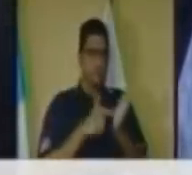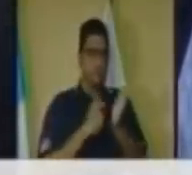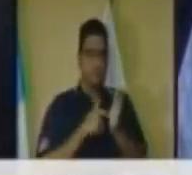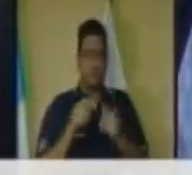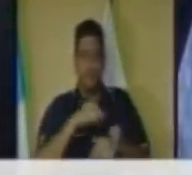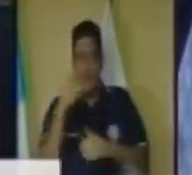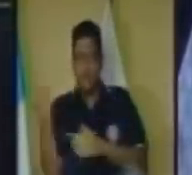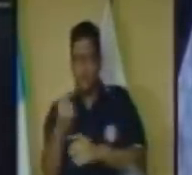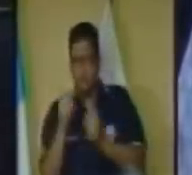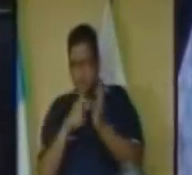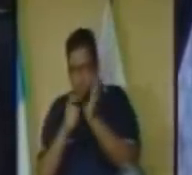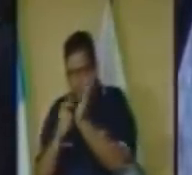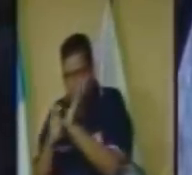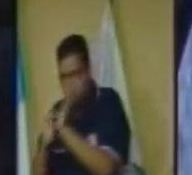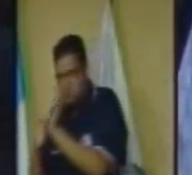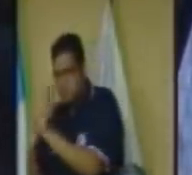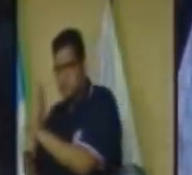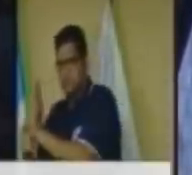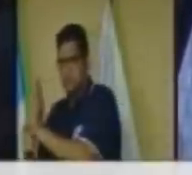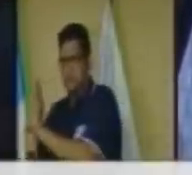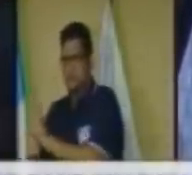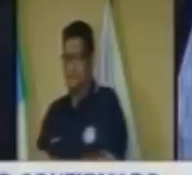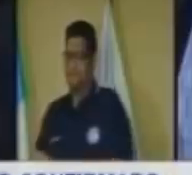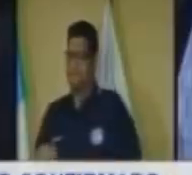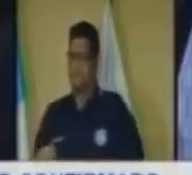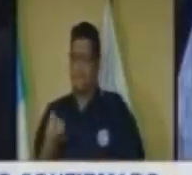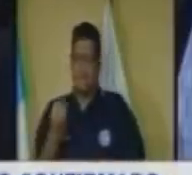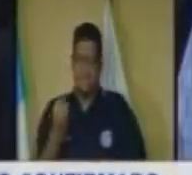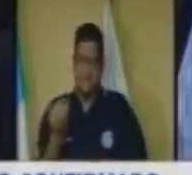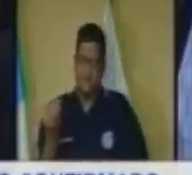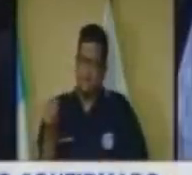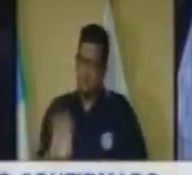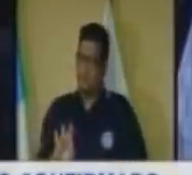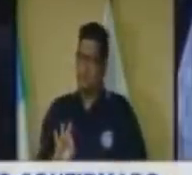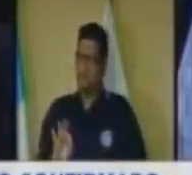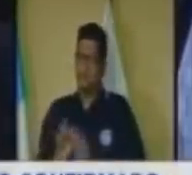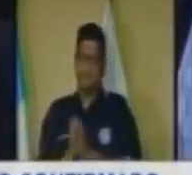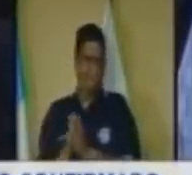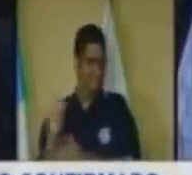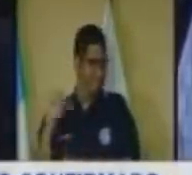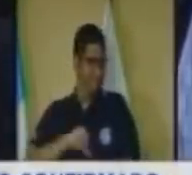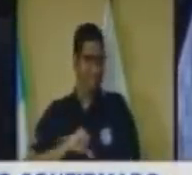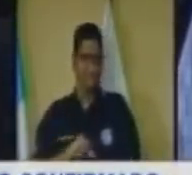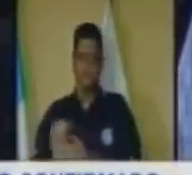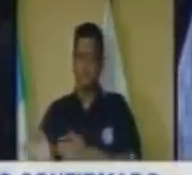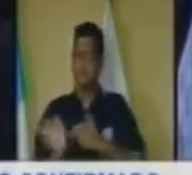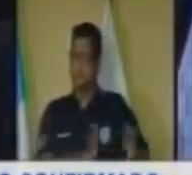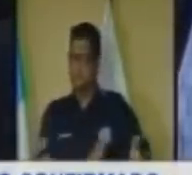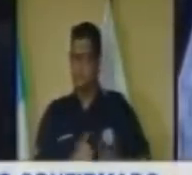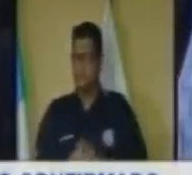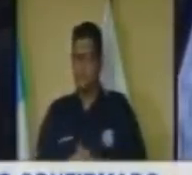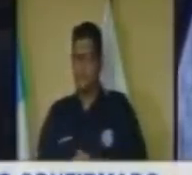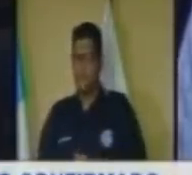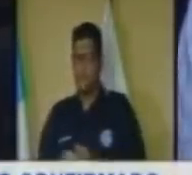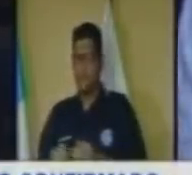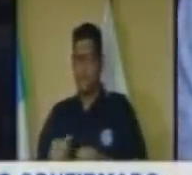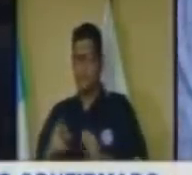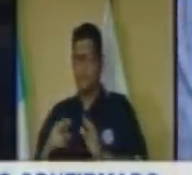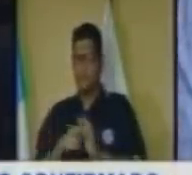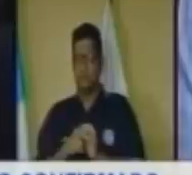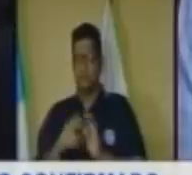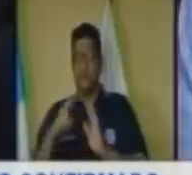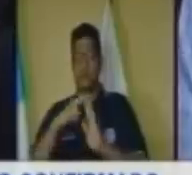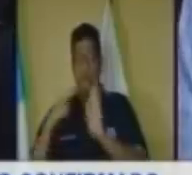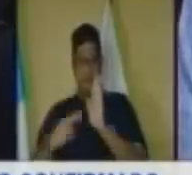el artículo 305 el Código Penal, que dice la contravención de medidas sanitarias. Para alguien que